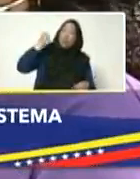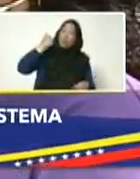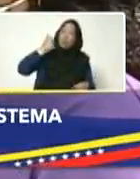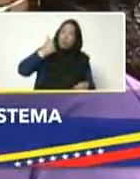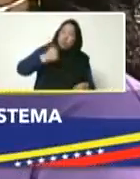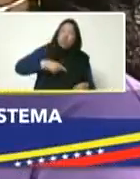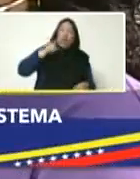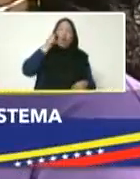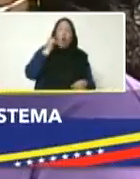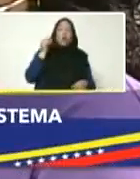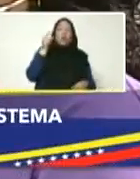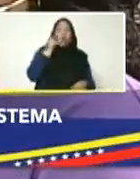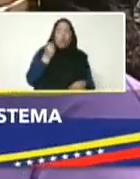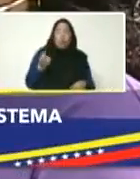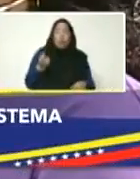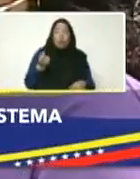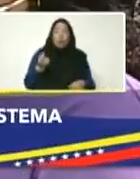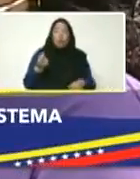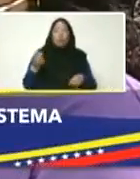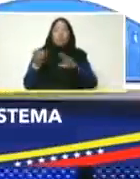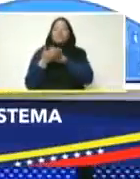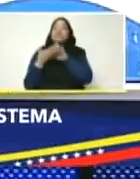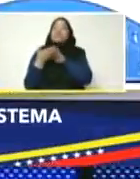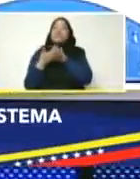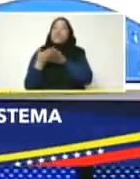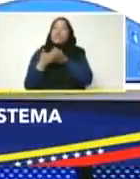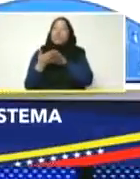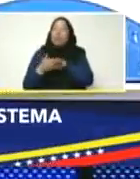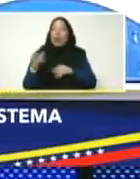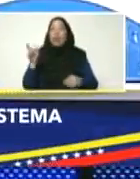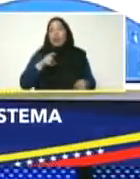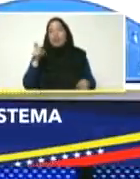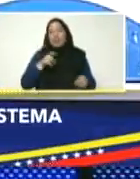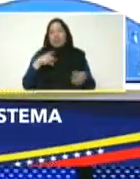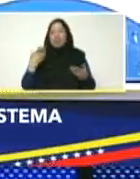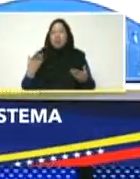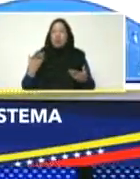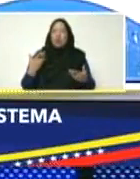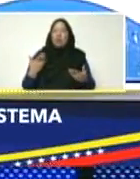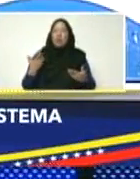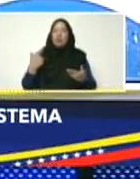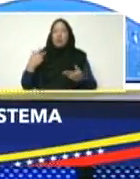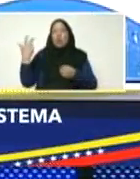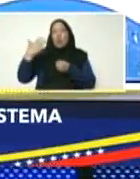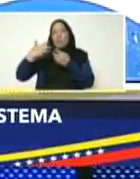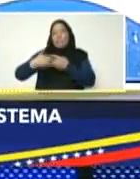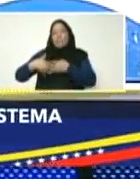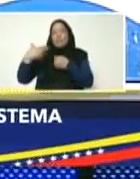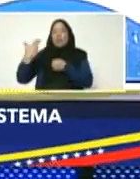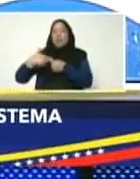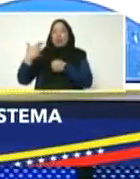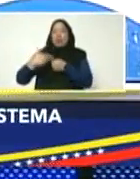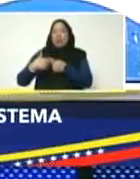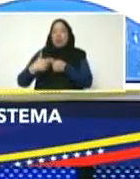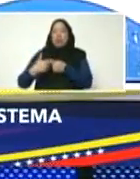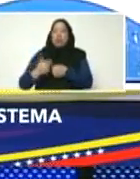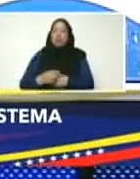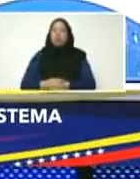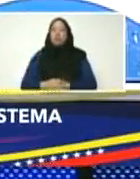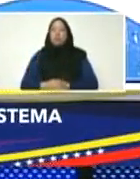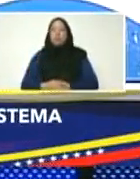que todo se resolvía necesariamente con petrodólares, a realazo.